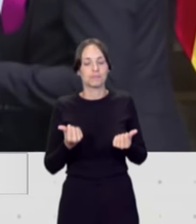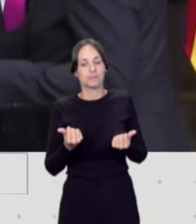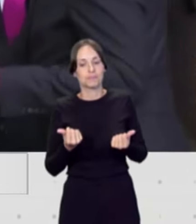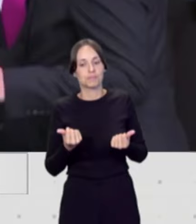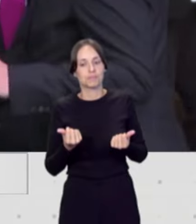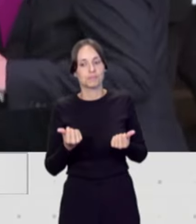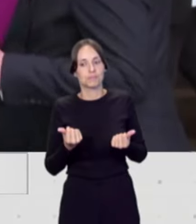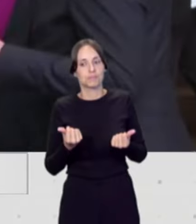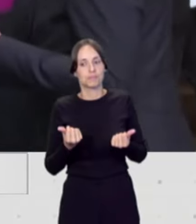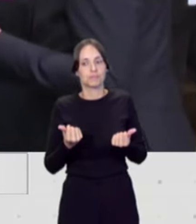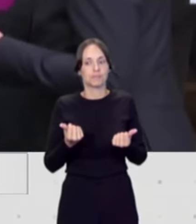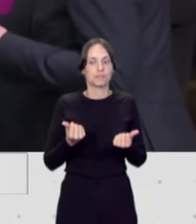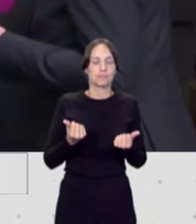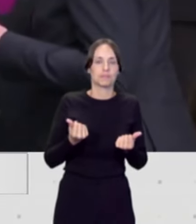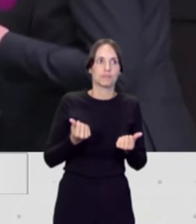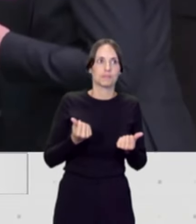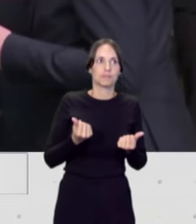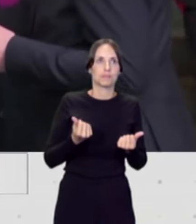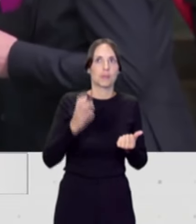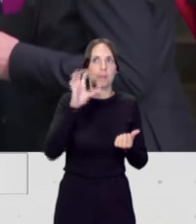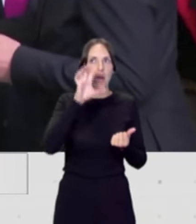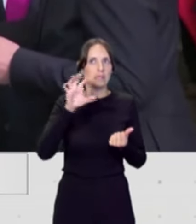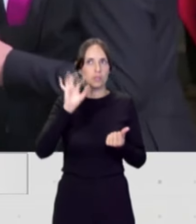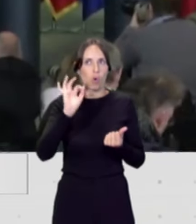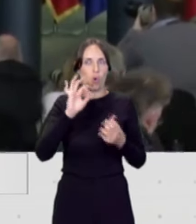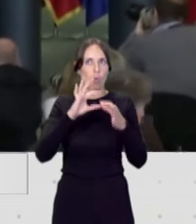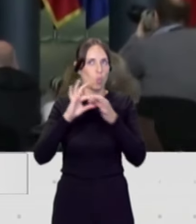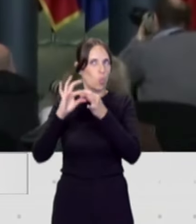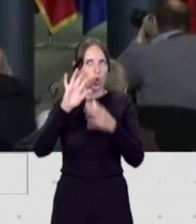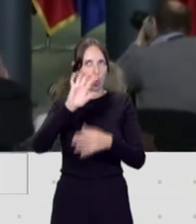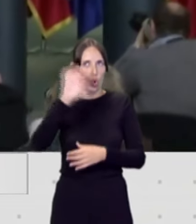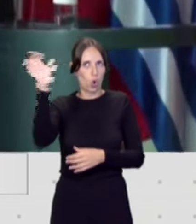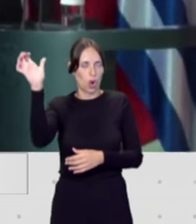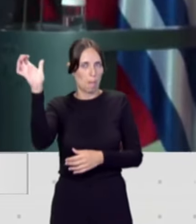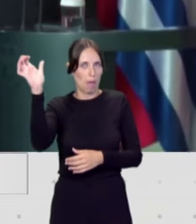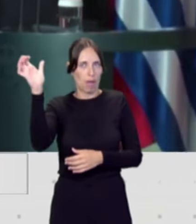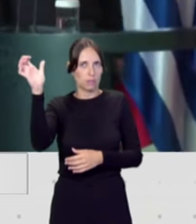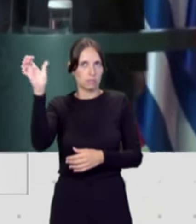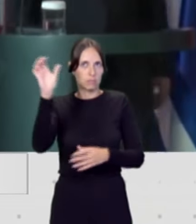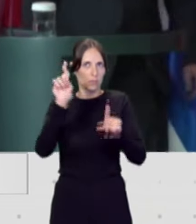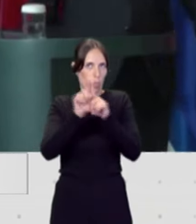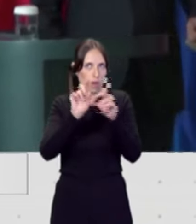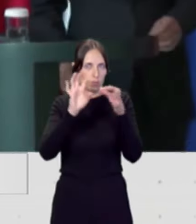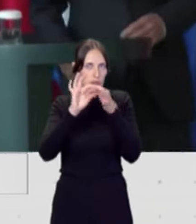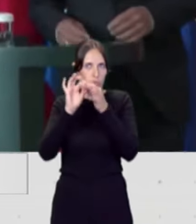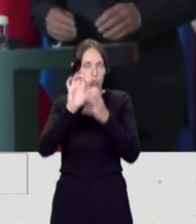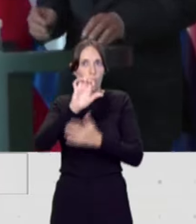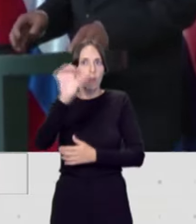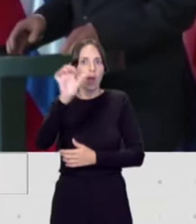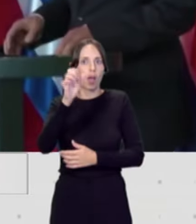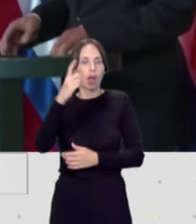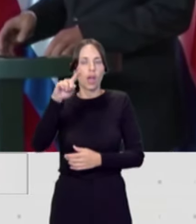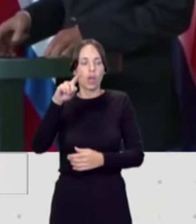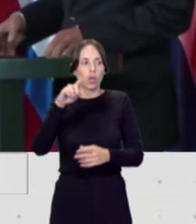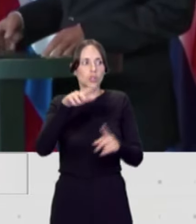los países, sino la Unión Europea como órgano aglutinador de todos esos países, de hacer frente a un